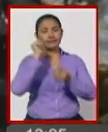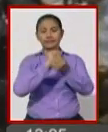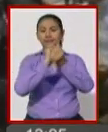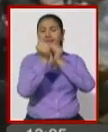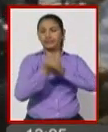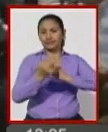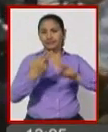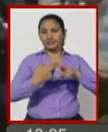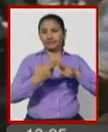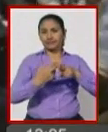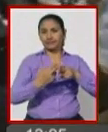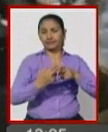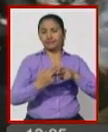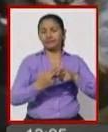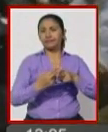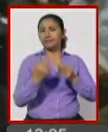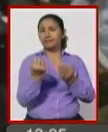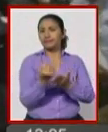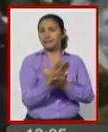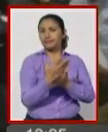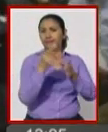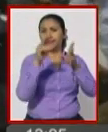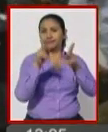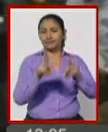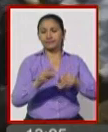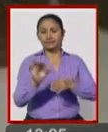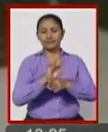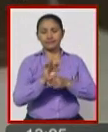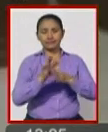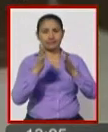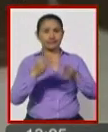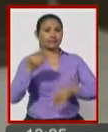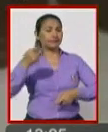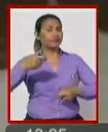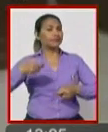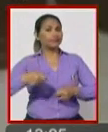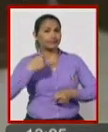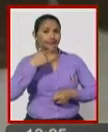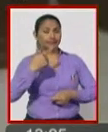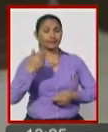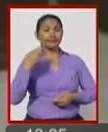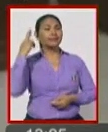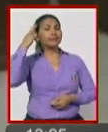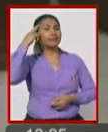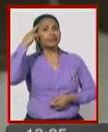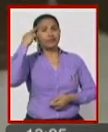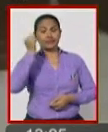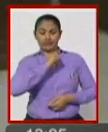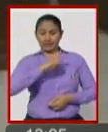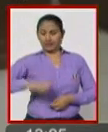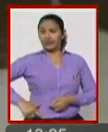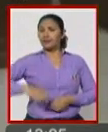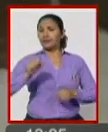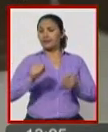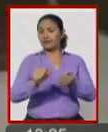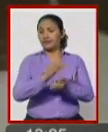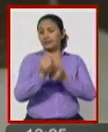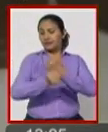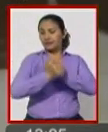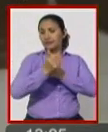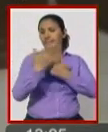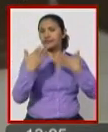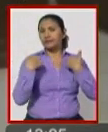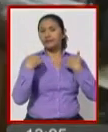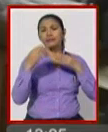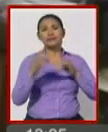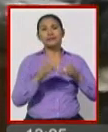señor juez, que se nombra a un otro funcionario. El juez, para su decisión, consideró también que el alcalde puede implicar un riesgo porque